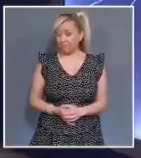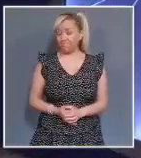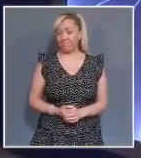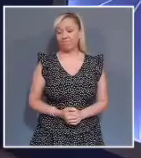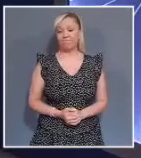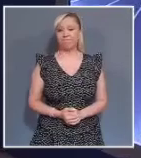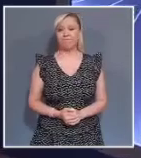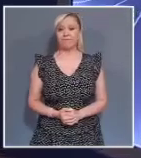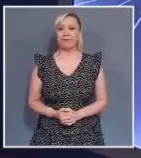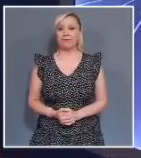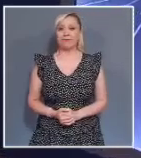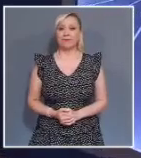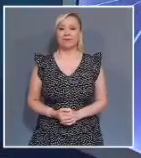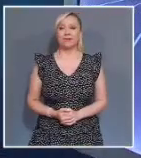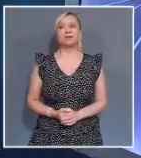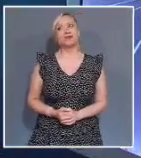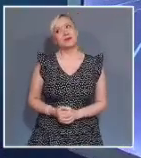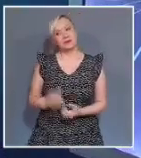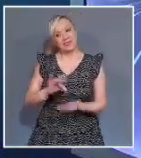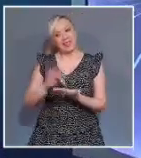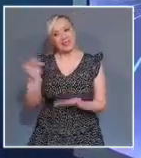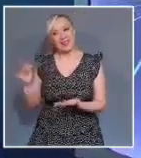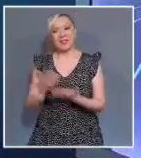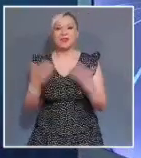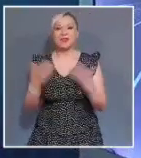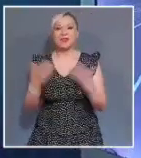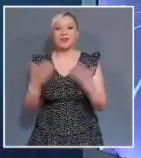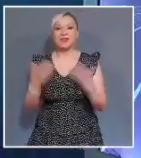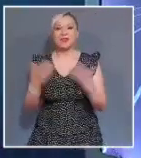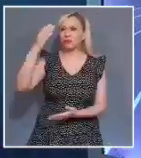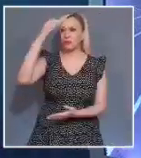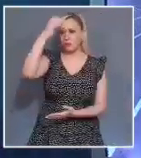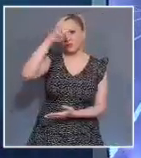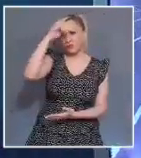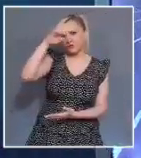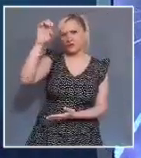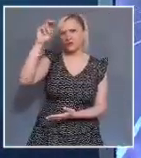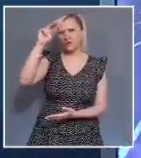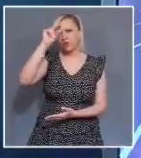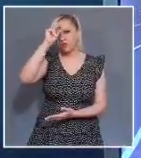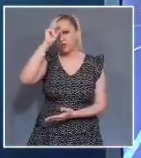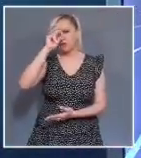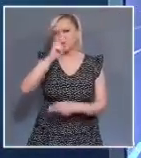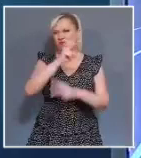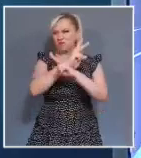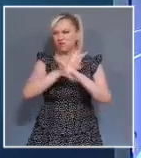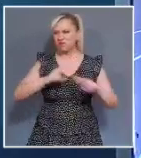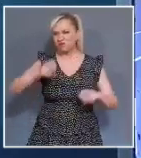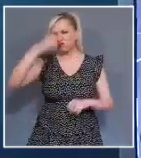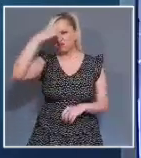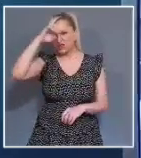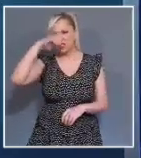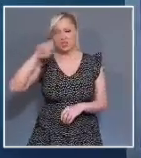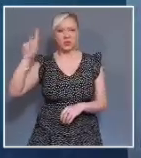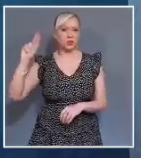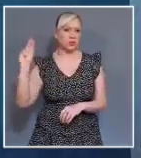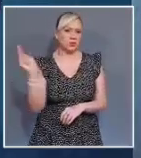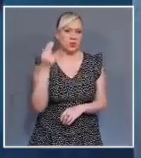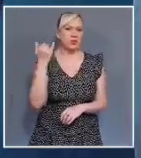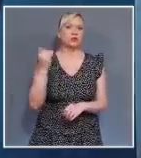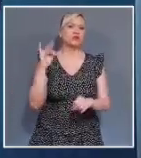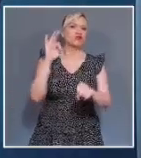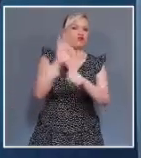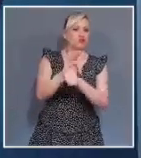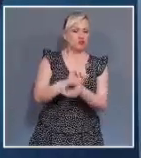Muy bien, Rosy, muchas gracias. En tanto, especialistas universitarios y activistas exigieron a los gobiernos impulsar estrategias